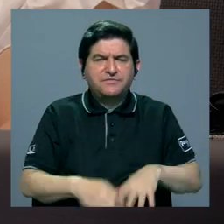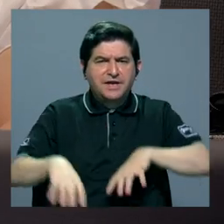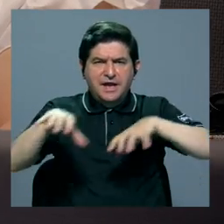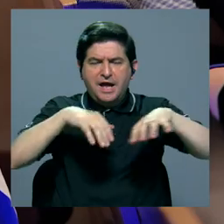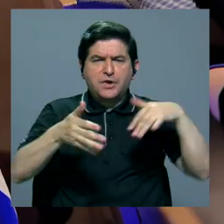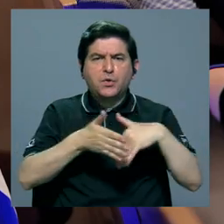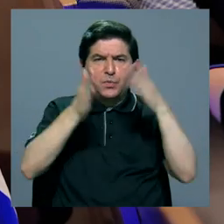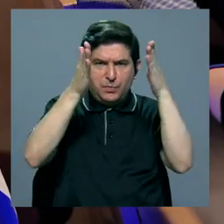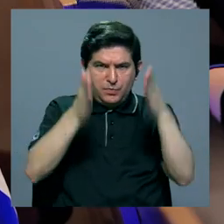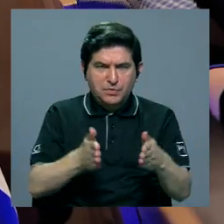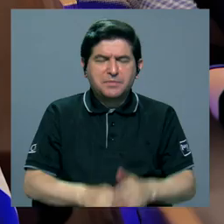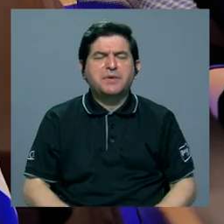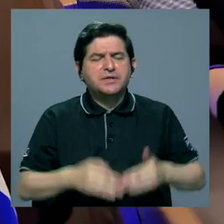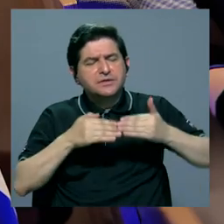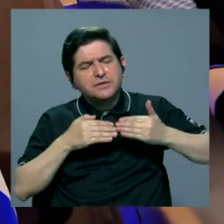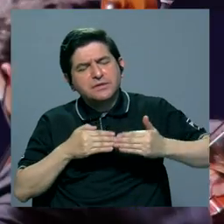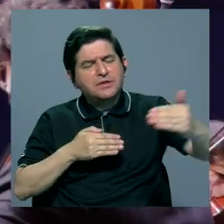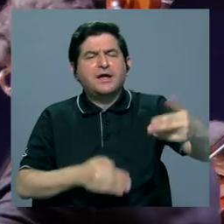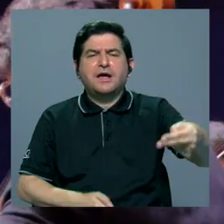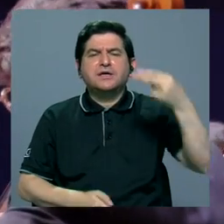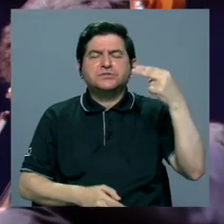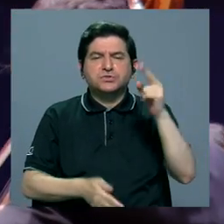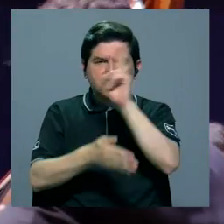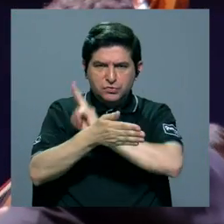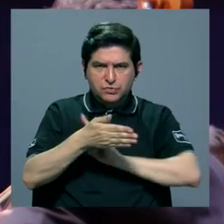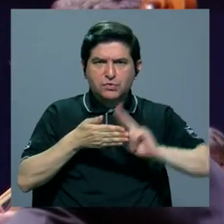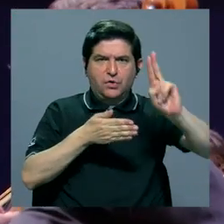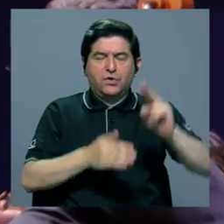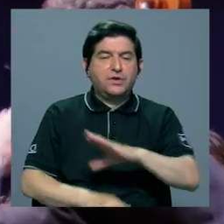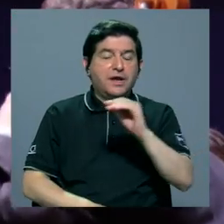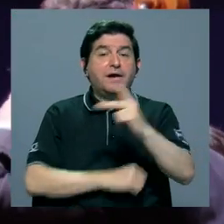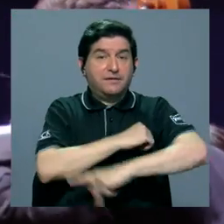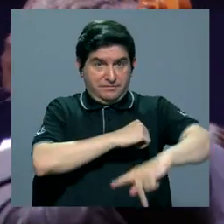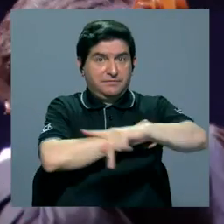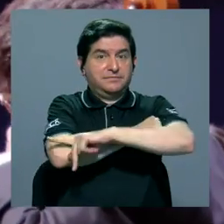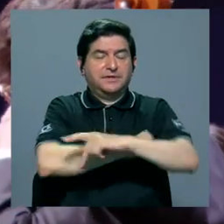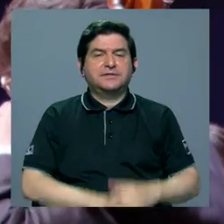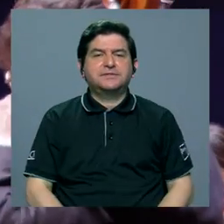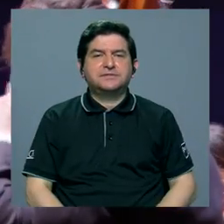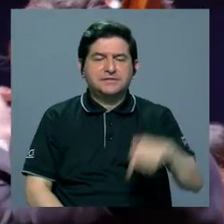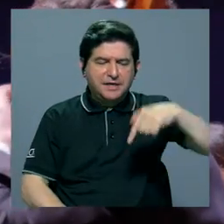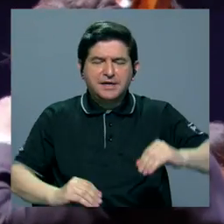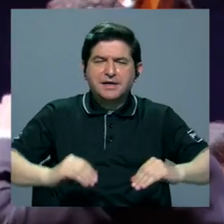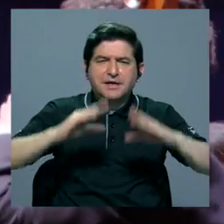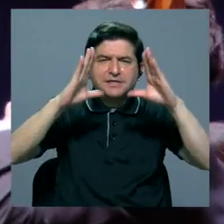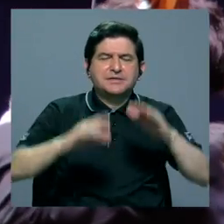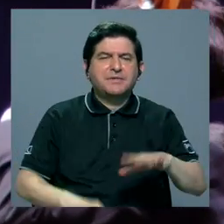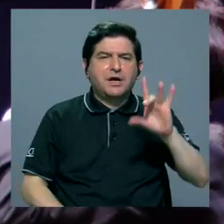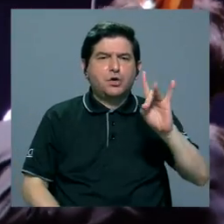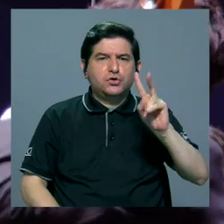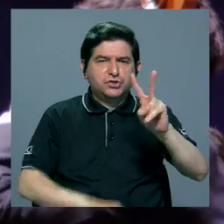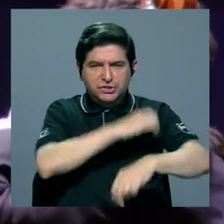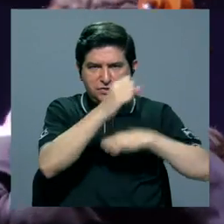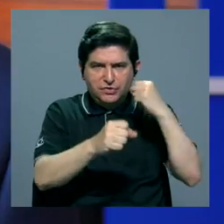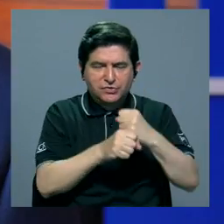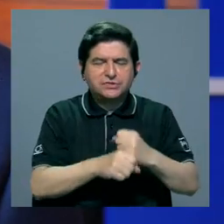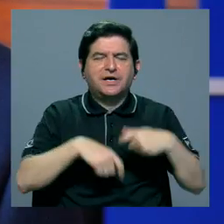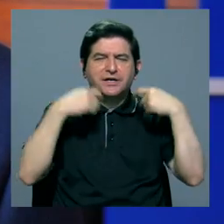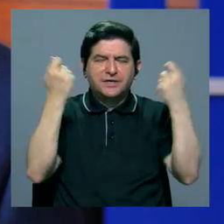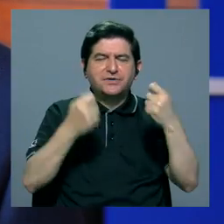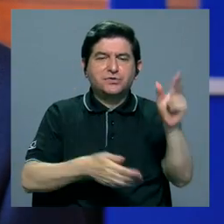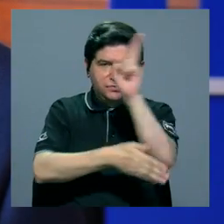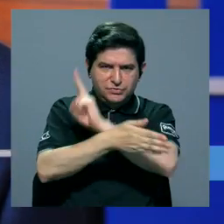ha presentado el movimiento estudiantil a lo largo de la historia de la universidad y del país. Esta mañana celebramos el